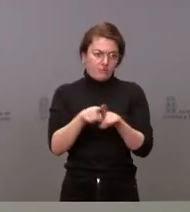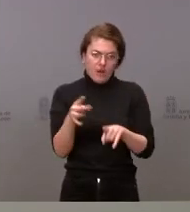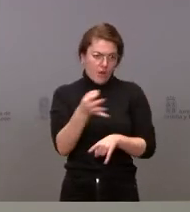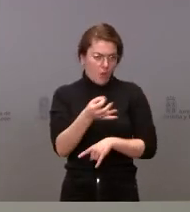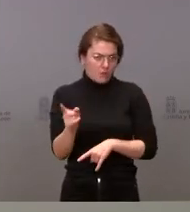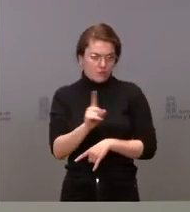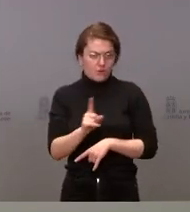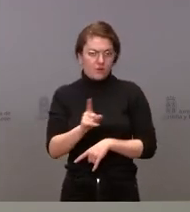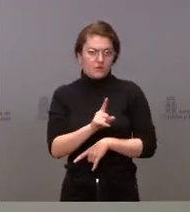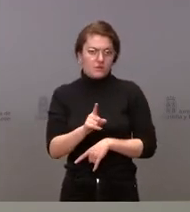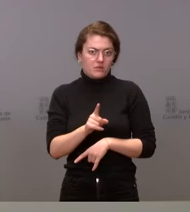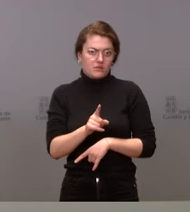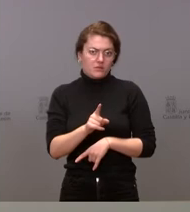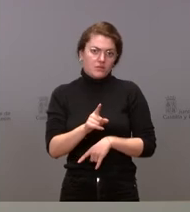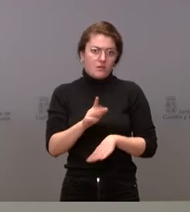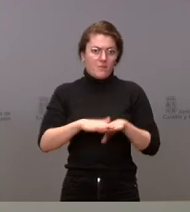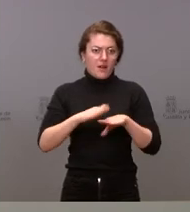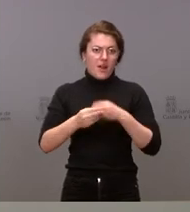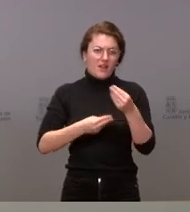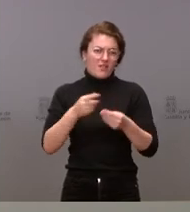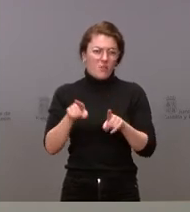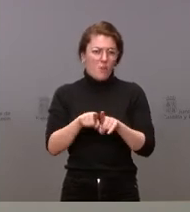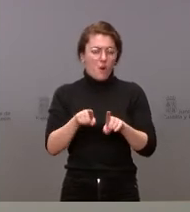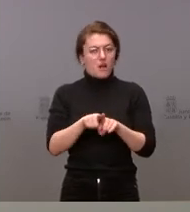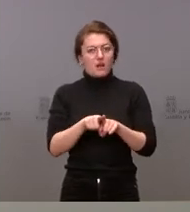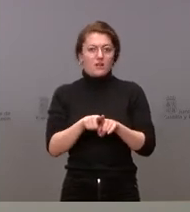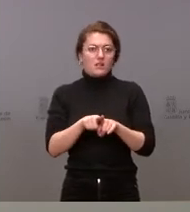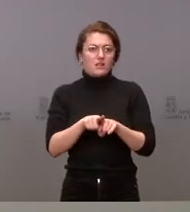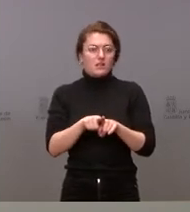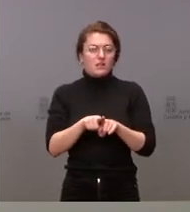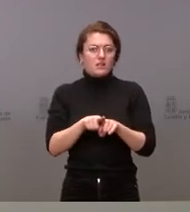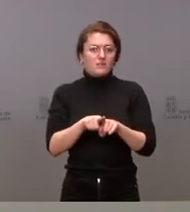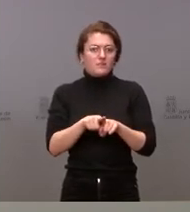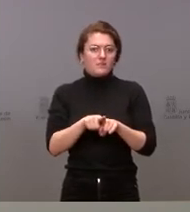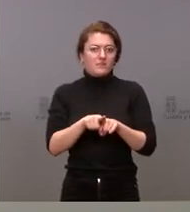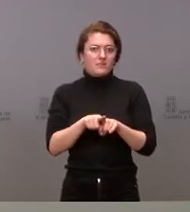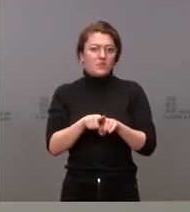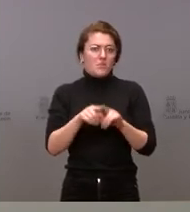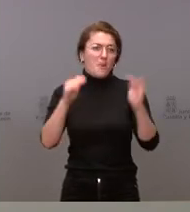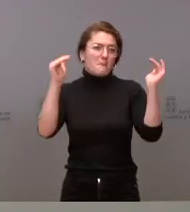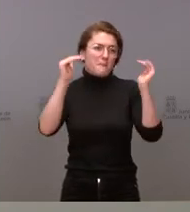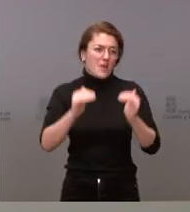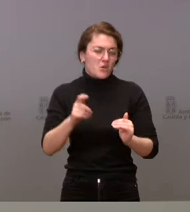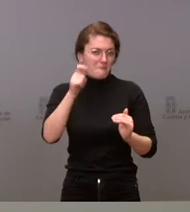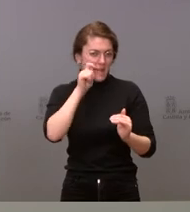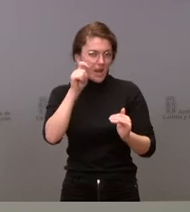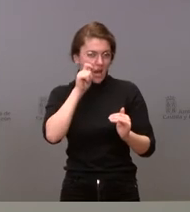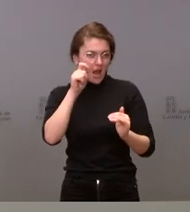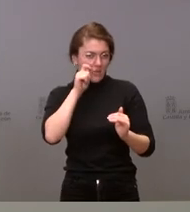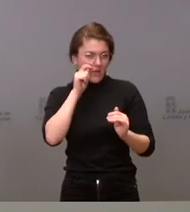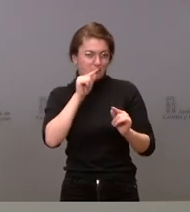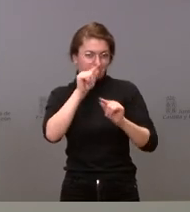en este momento proceder a una disminución global e instantánea de la vigilancia epidemiológica